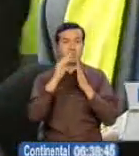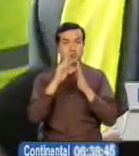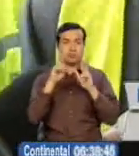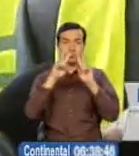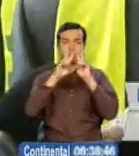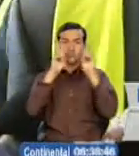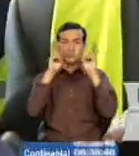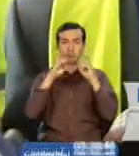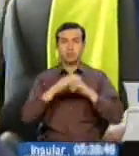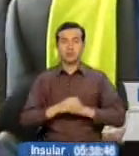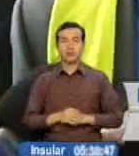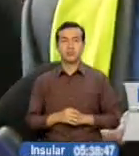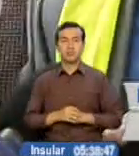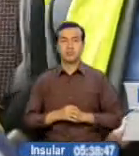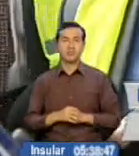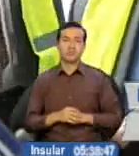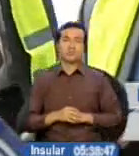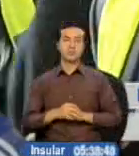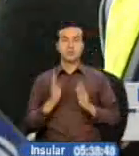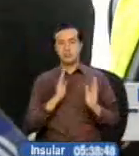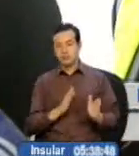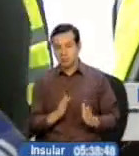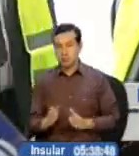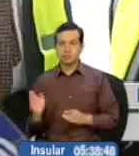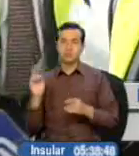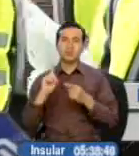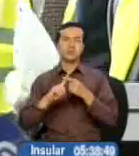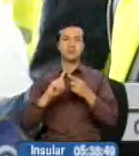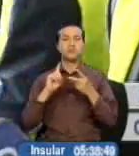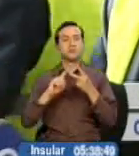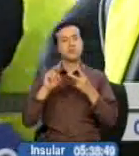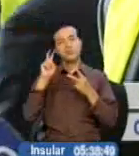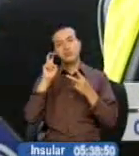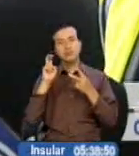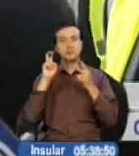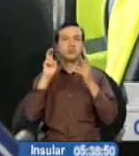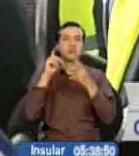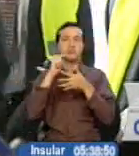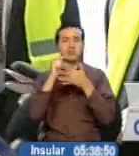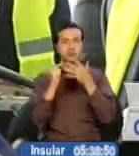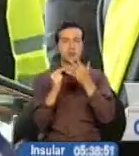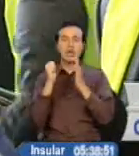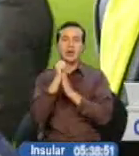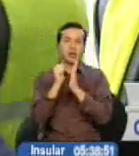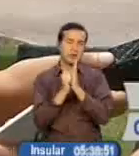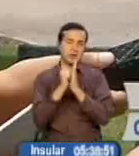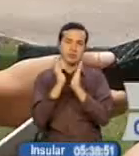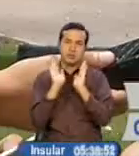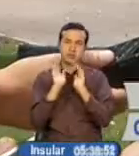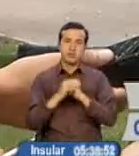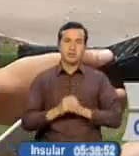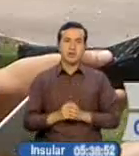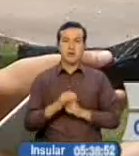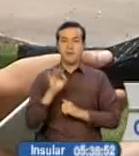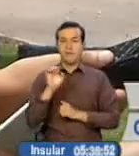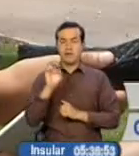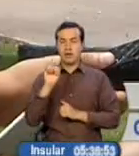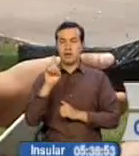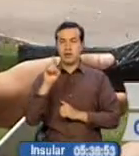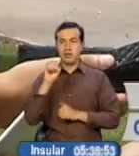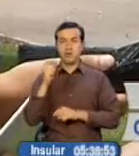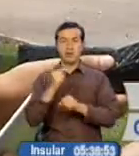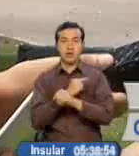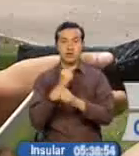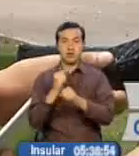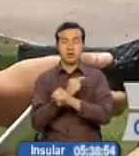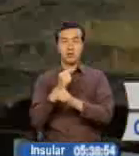temas de organización, contenidos de la agenda y estos temas, ¿no? Fernando Guerrero, gerente de